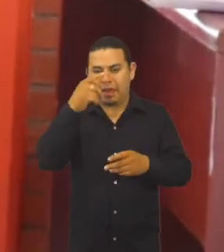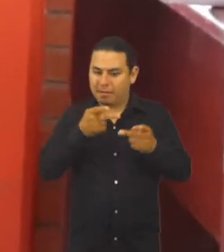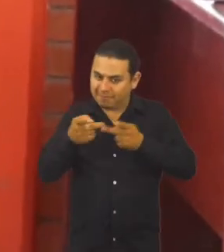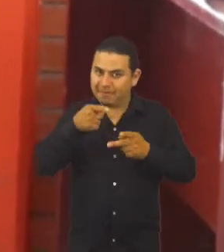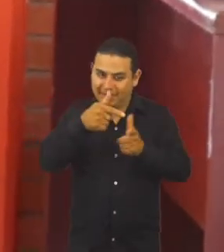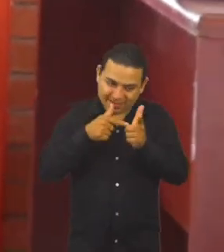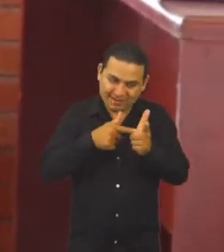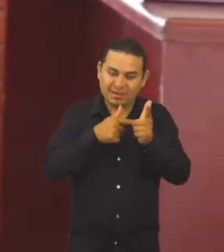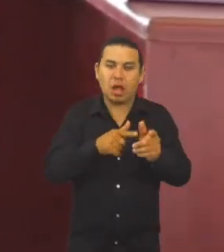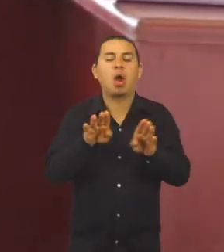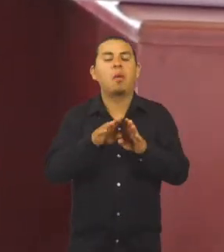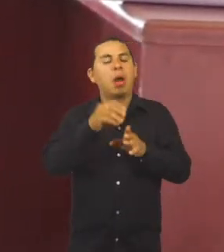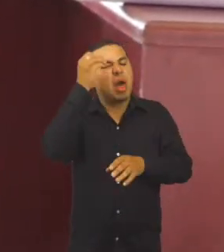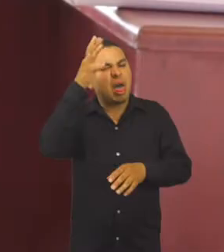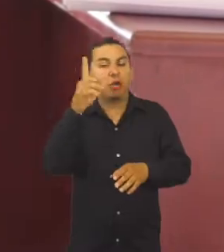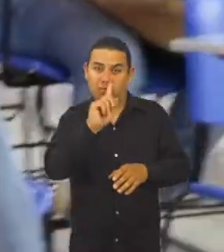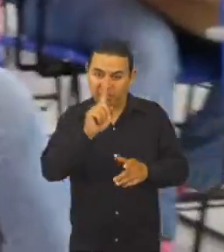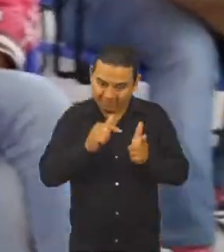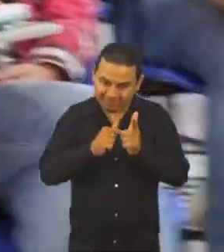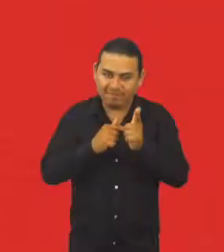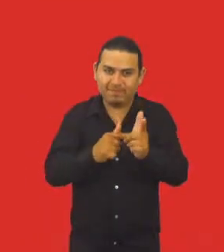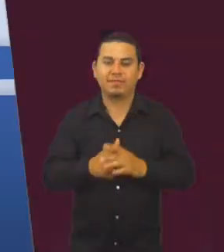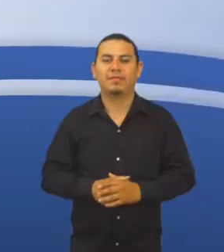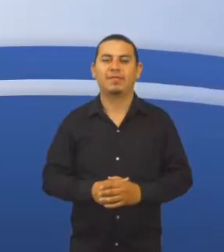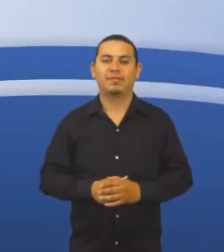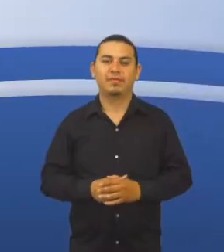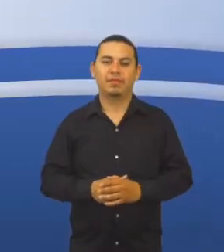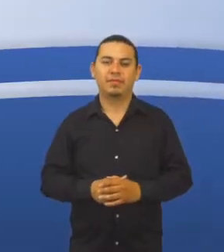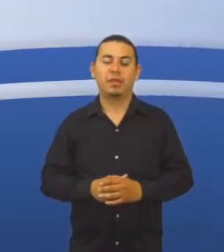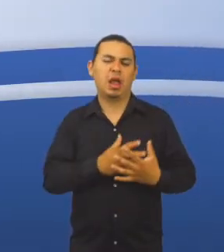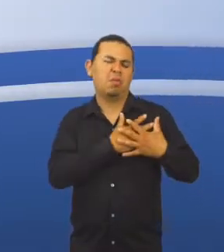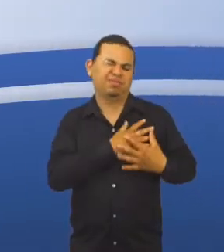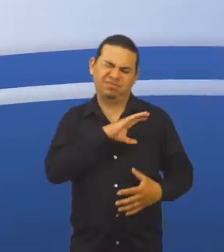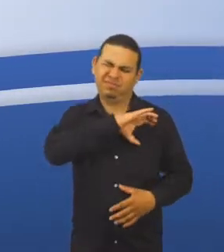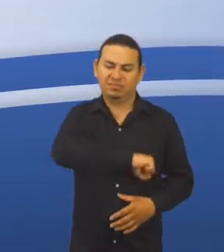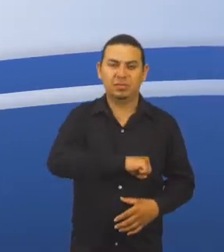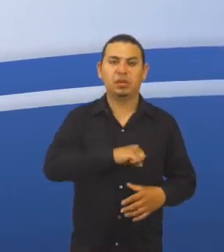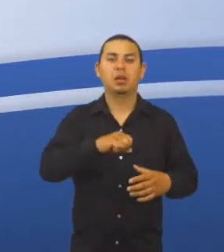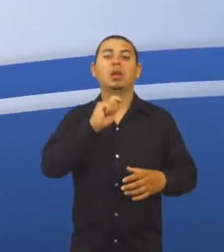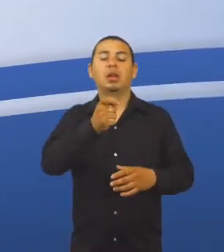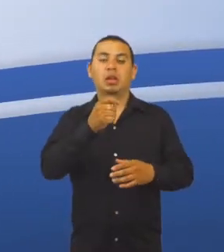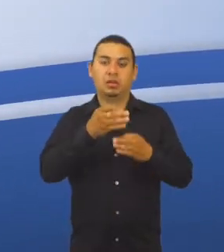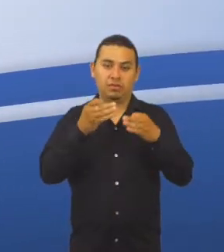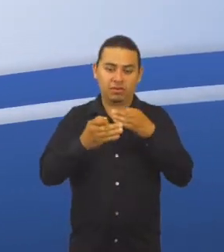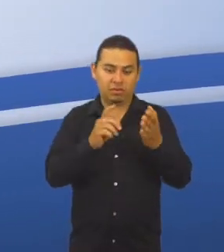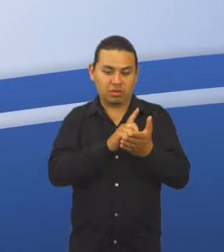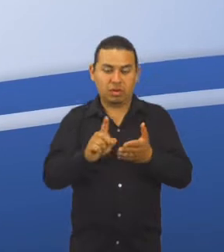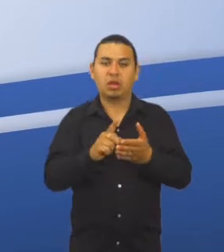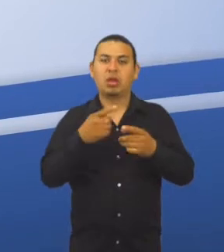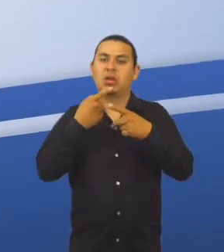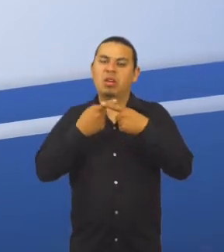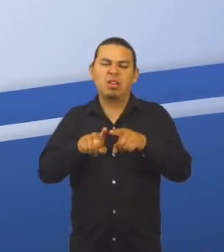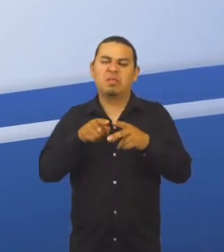y prepararse para el siguiente semestre que se avecina. Con amor y pasión inicia el ciclo de cursos de la Facultad de Derecho